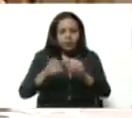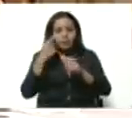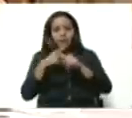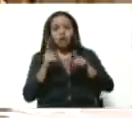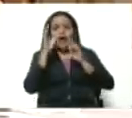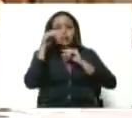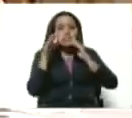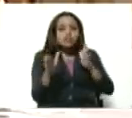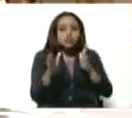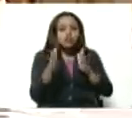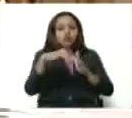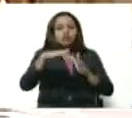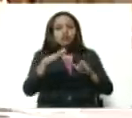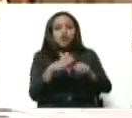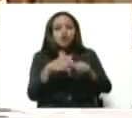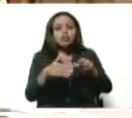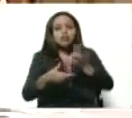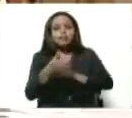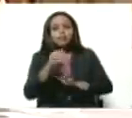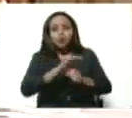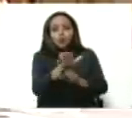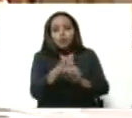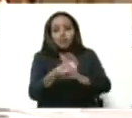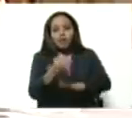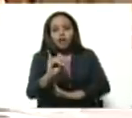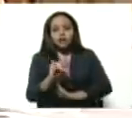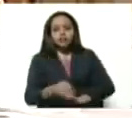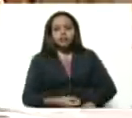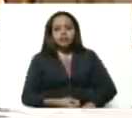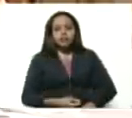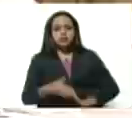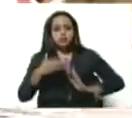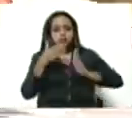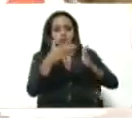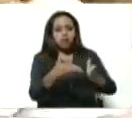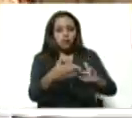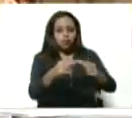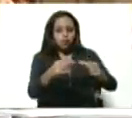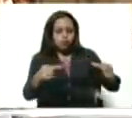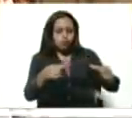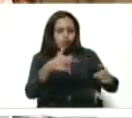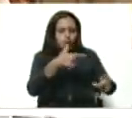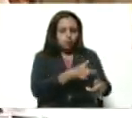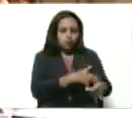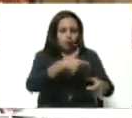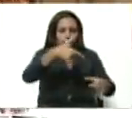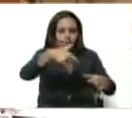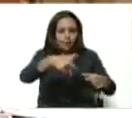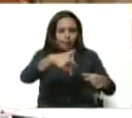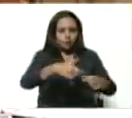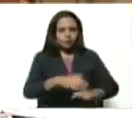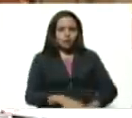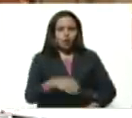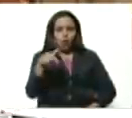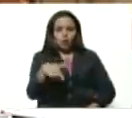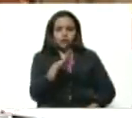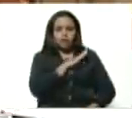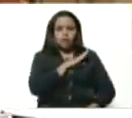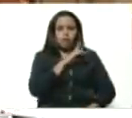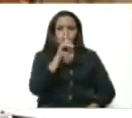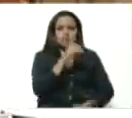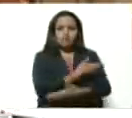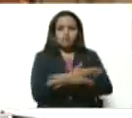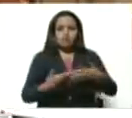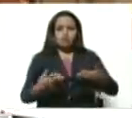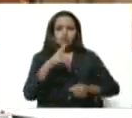donde hay casos bueno allí llegamos con la batería de pruebas fíjense ya hoy tenemos un millón